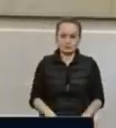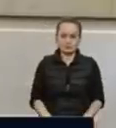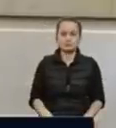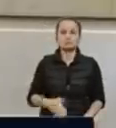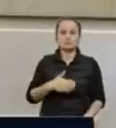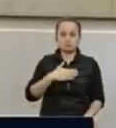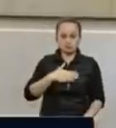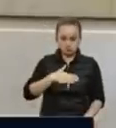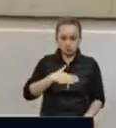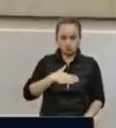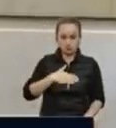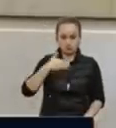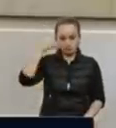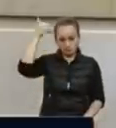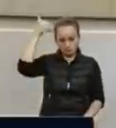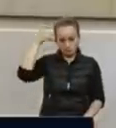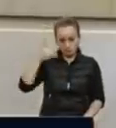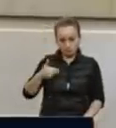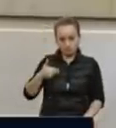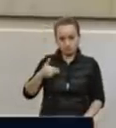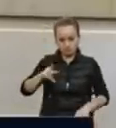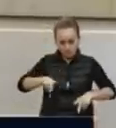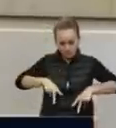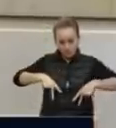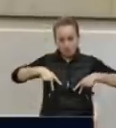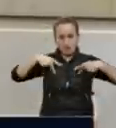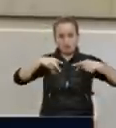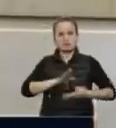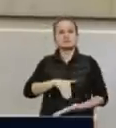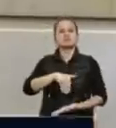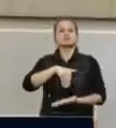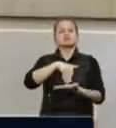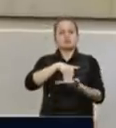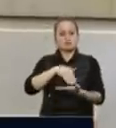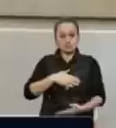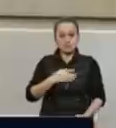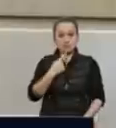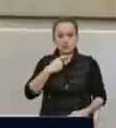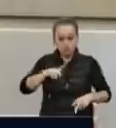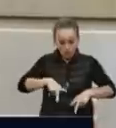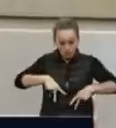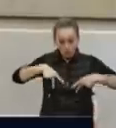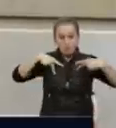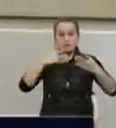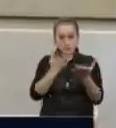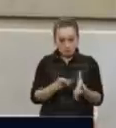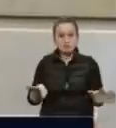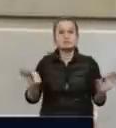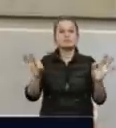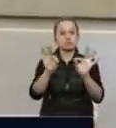Yo reivindico también la vida y también digo que la vida es prioridad.